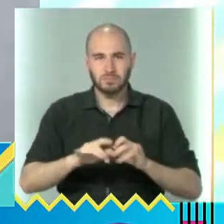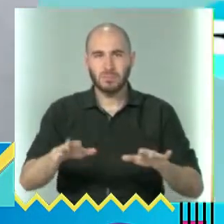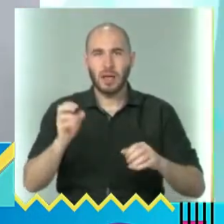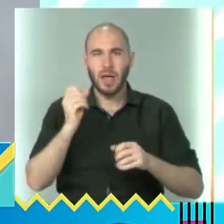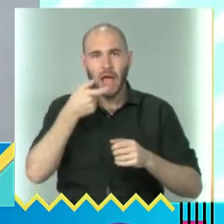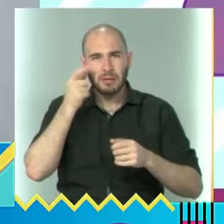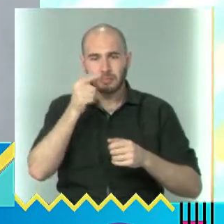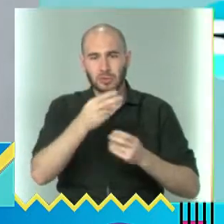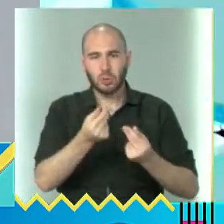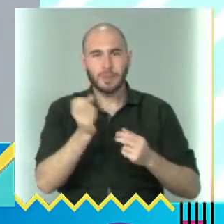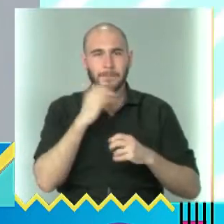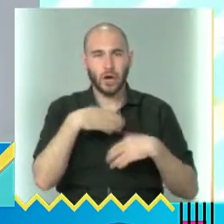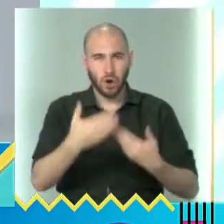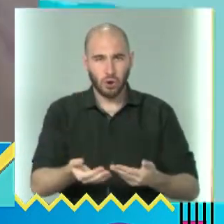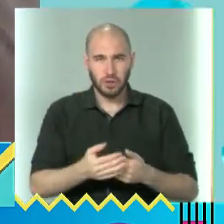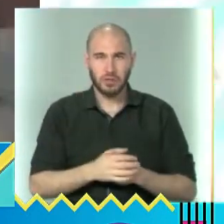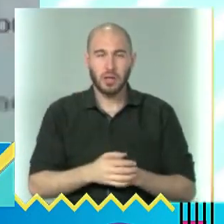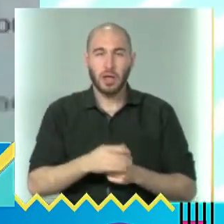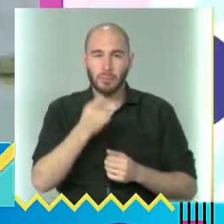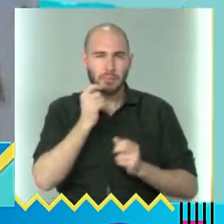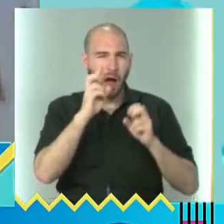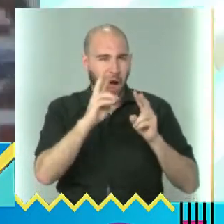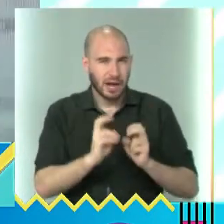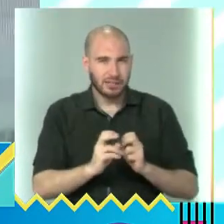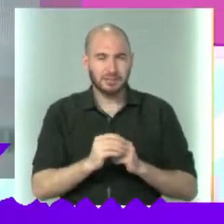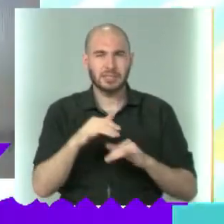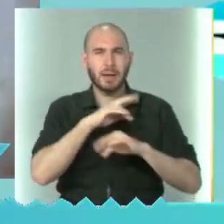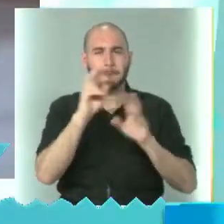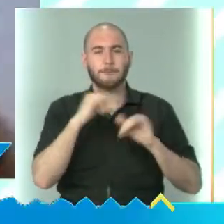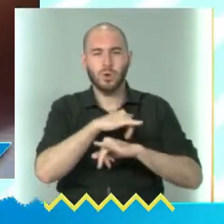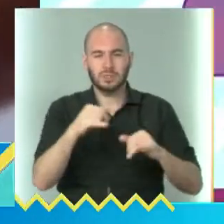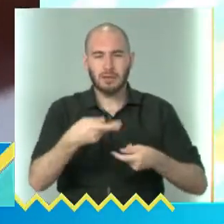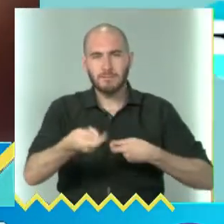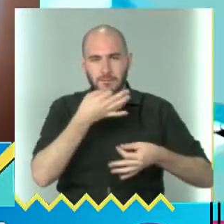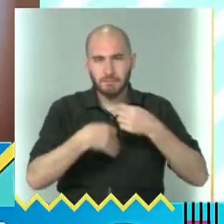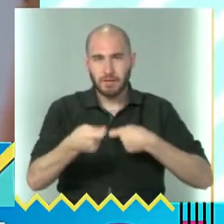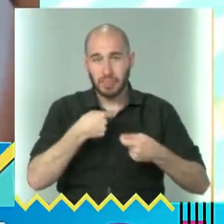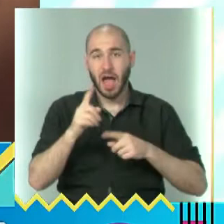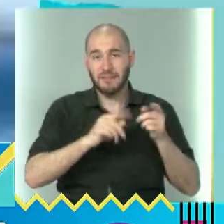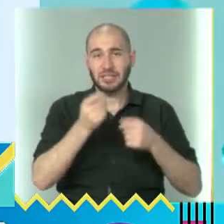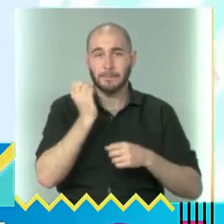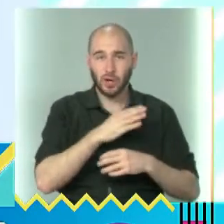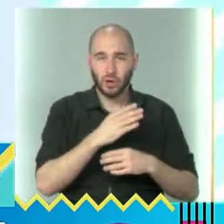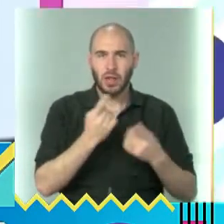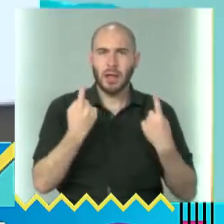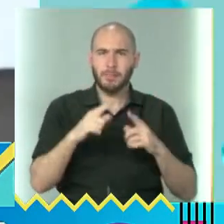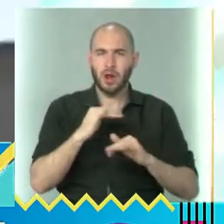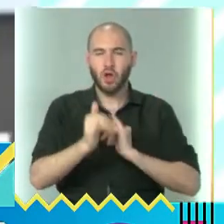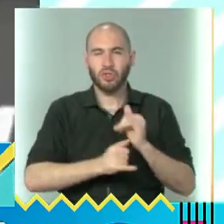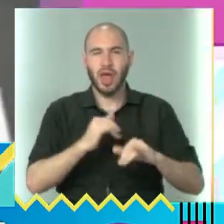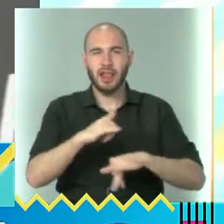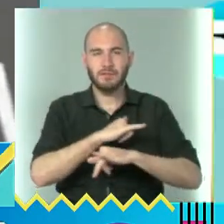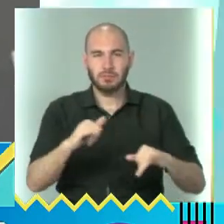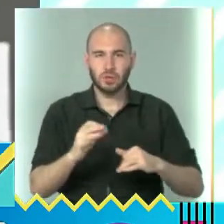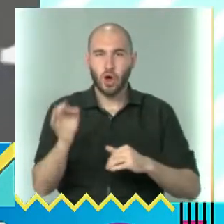mejoraran la experiencia del usuario. Que a un punto, si lo analizamos desde el lado publicitario, comercial y todo esto, es mejor a veces, pero ya cuando hablamos de la